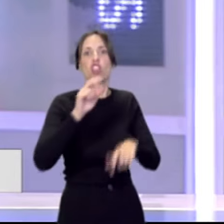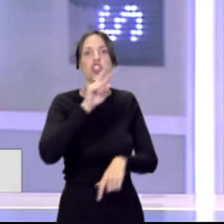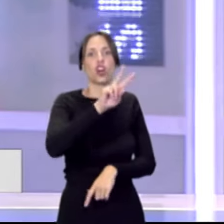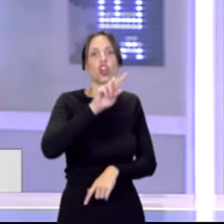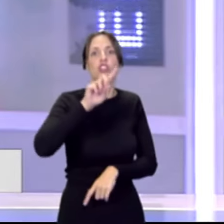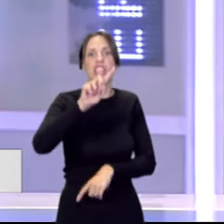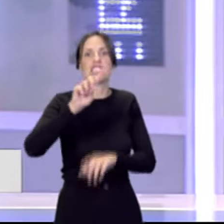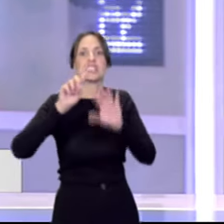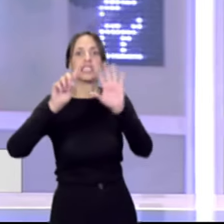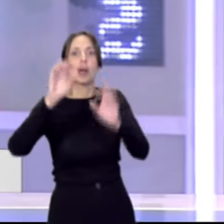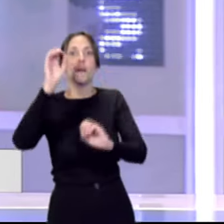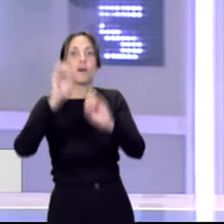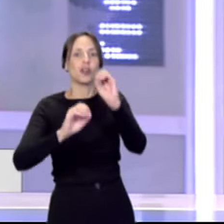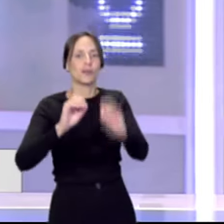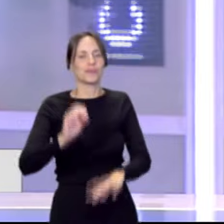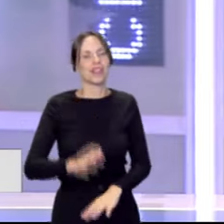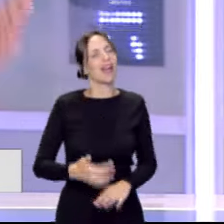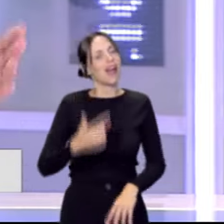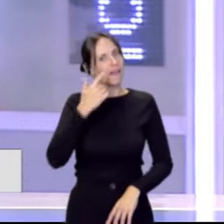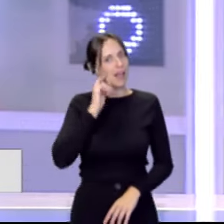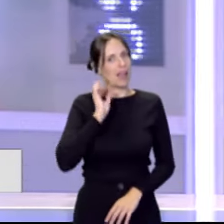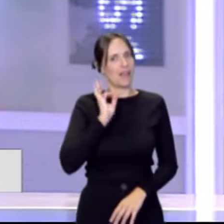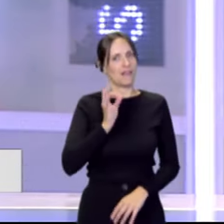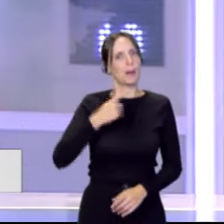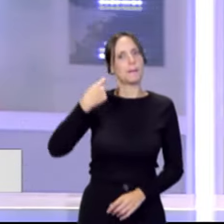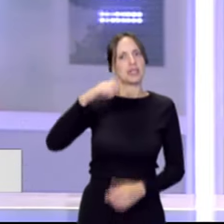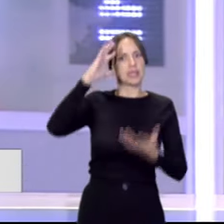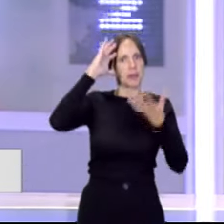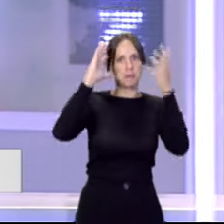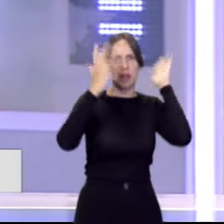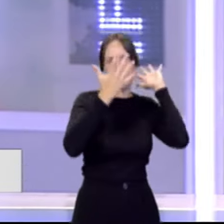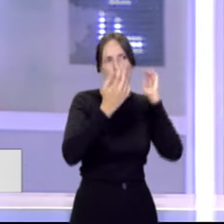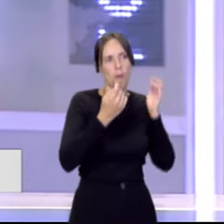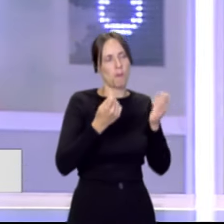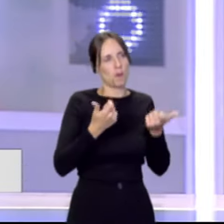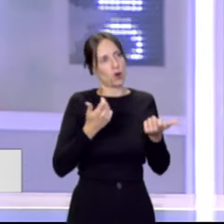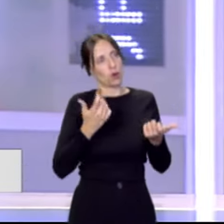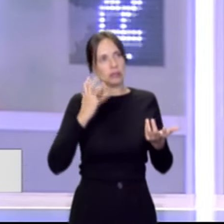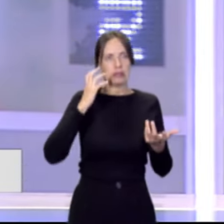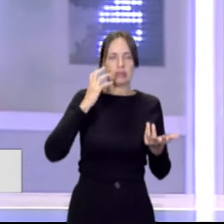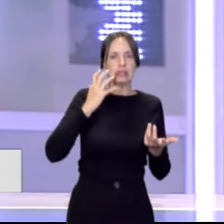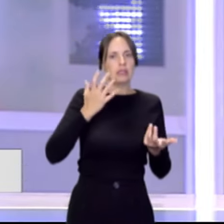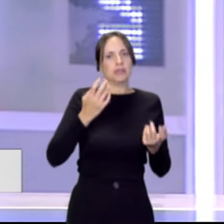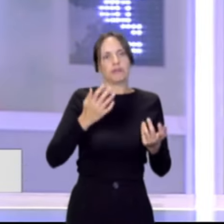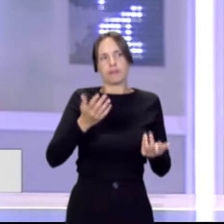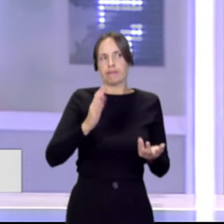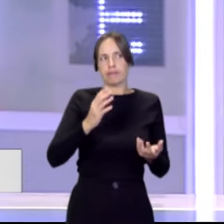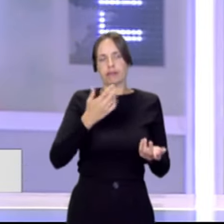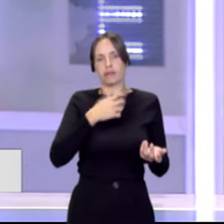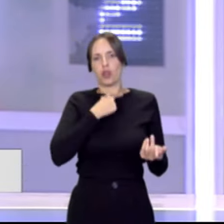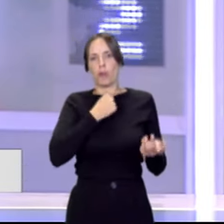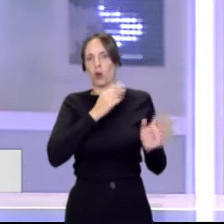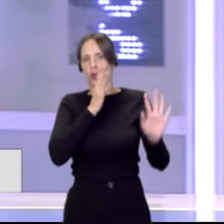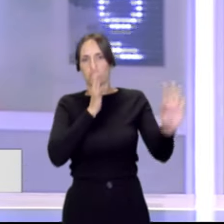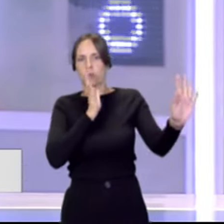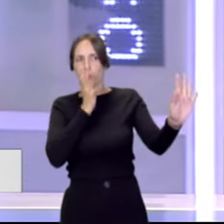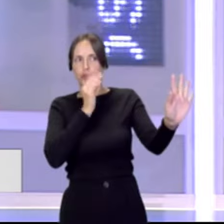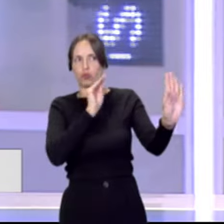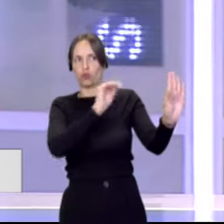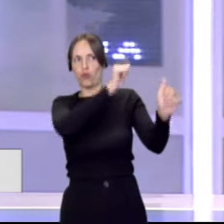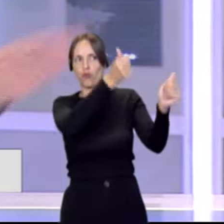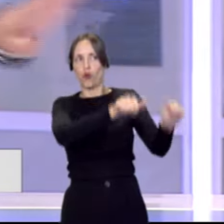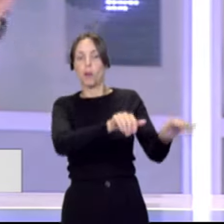que el presidente Milei es un presidente muy estrafalario y nos termina cayendo mal por las formas en que los cuenta. Pero los resultados son los que cuentan también, ¿eh? Y a veces si